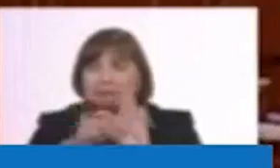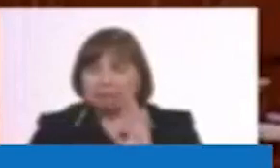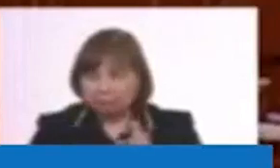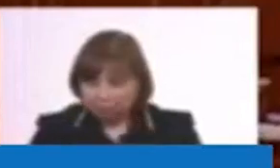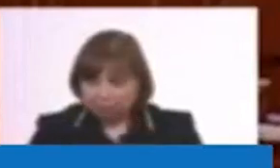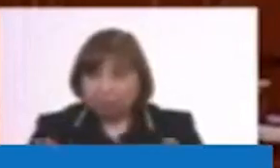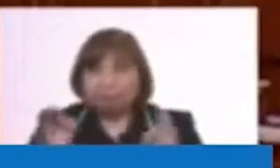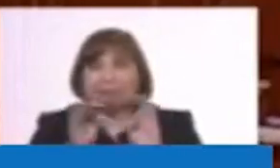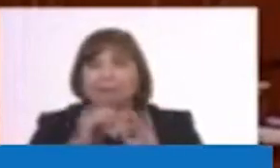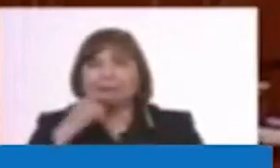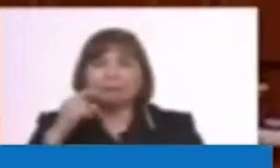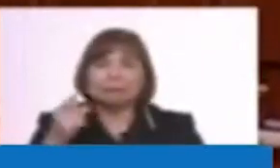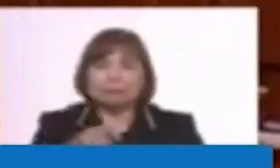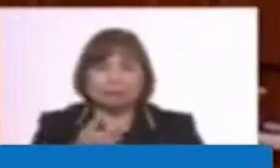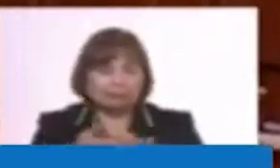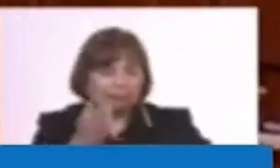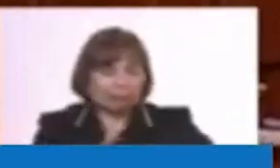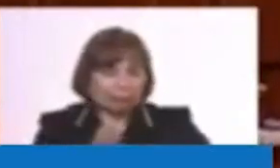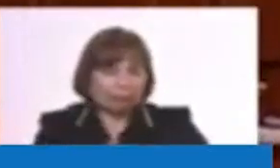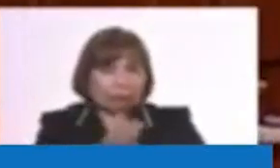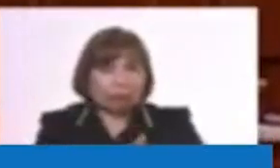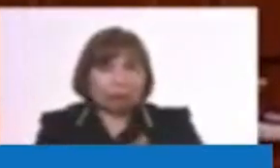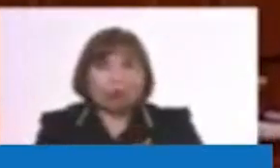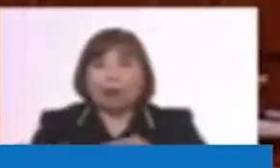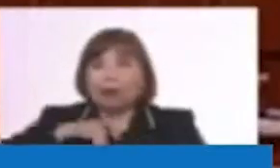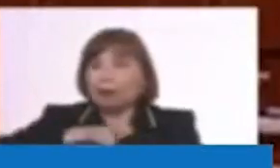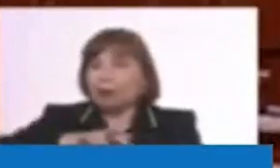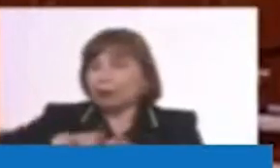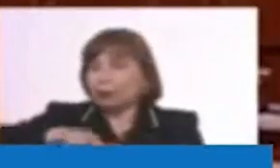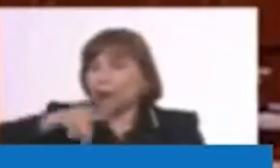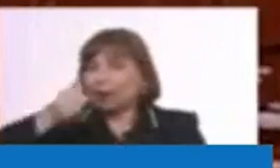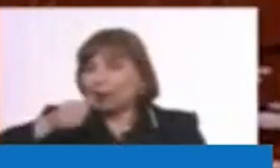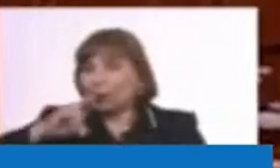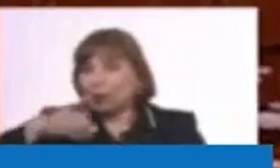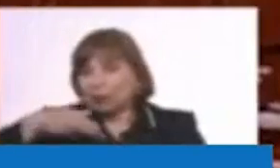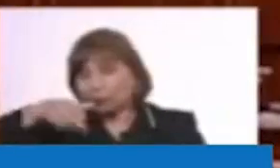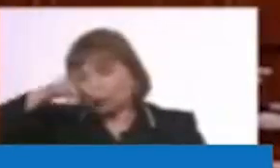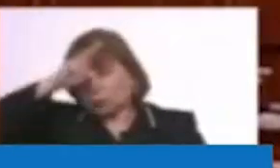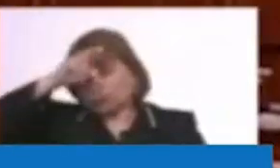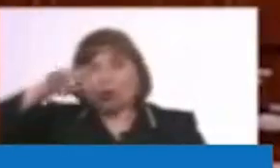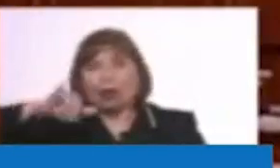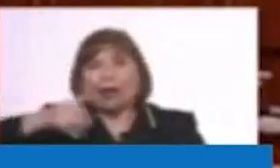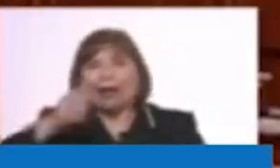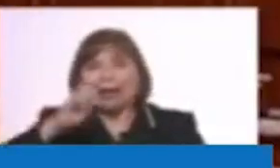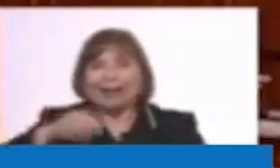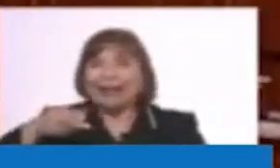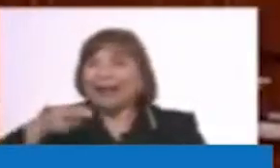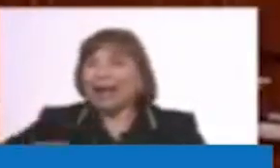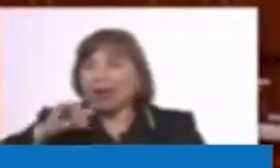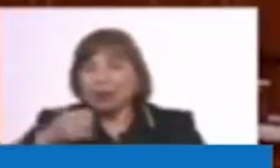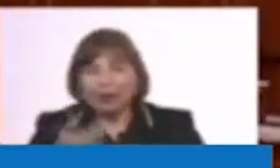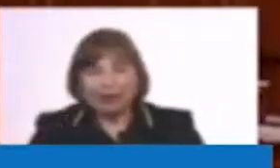importantes son la mejora de los aeropuertos de andahuaylas cusco huánuco hilo Jaén Jauja